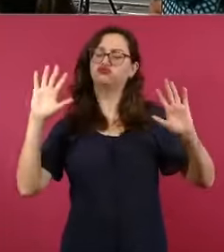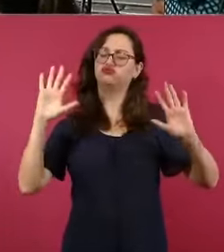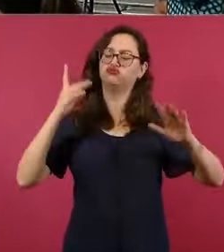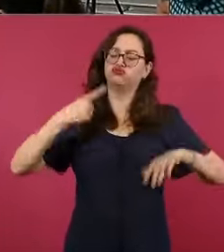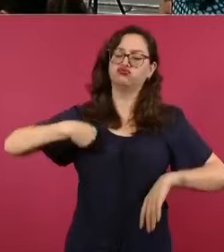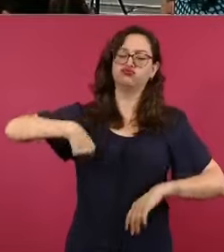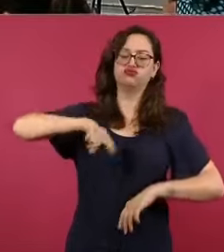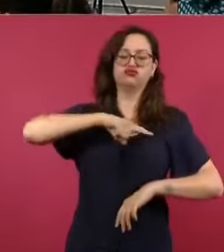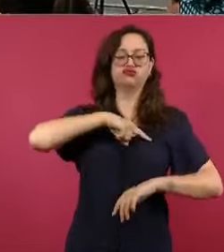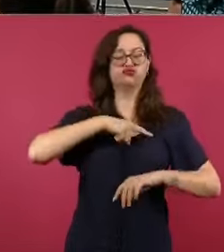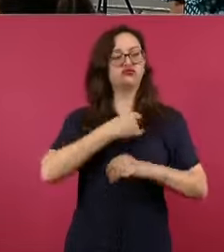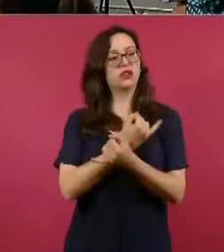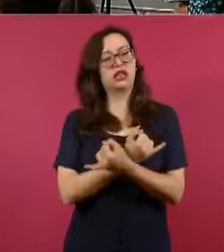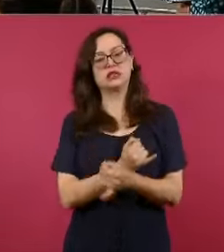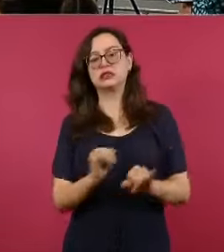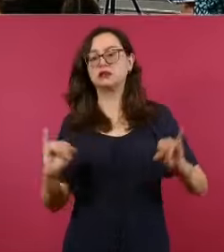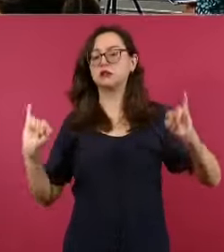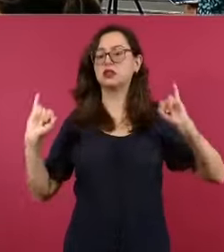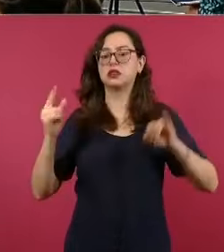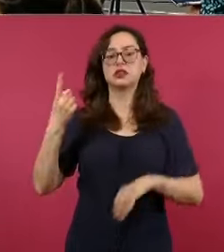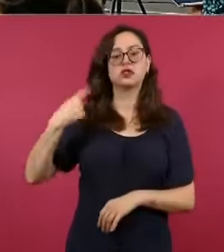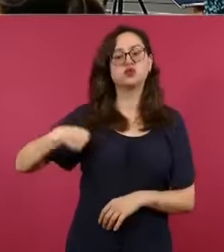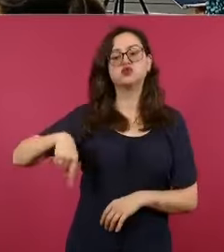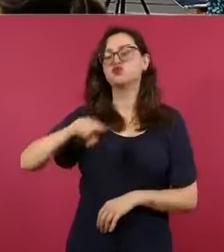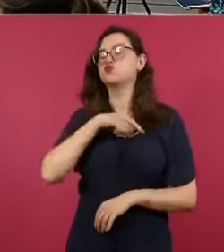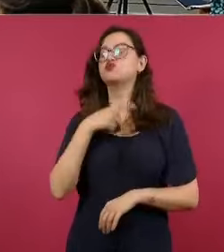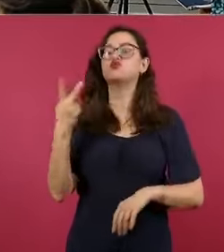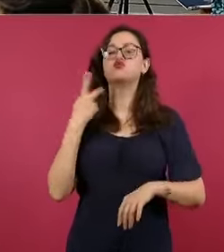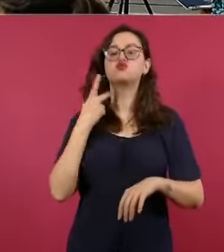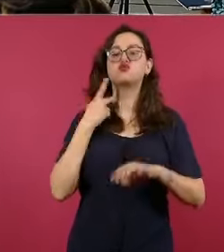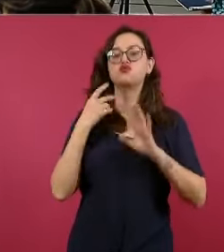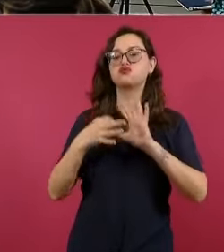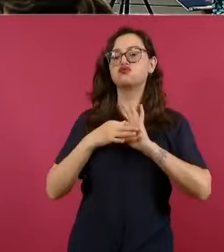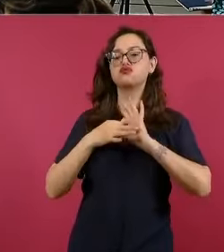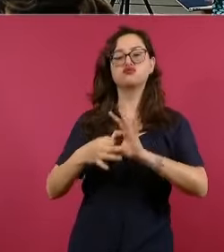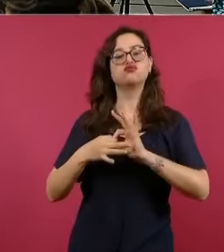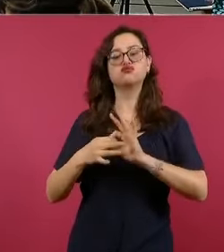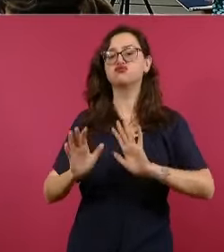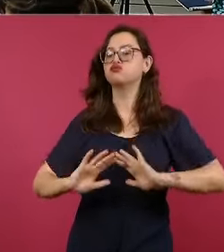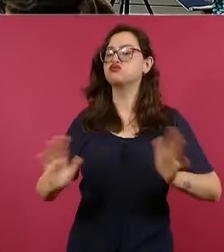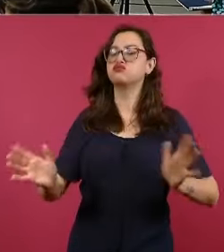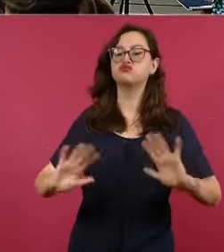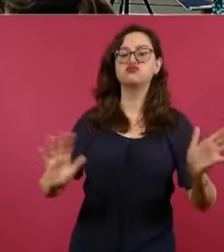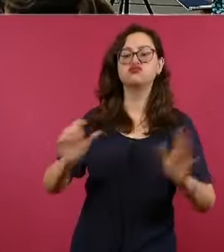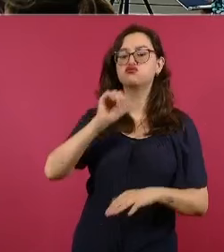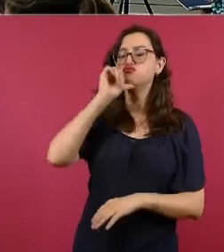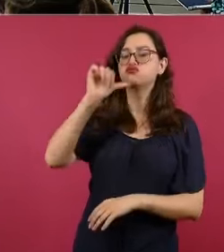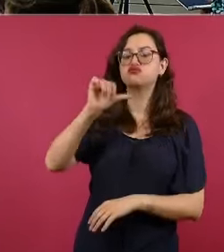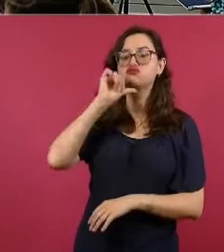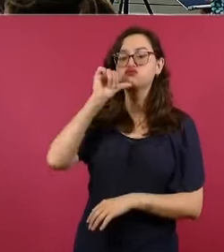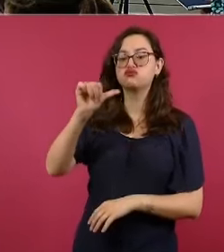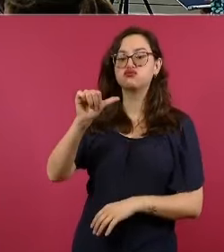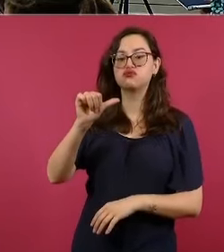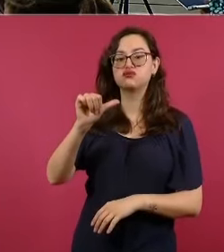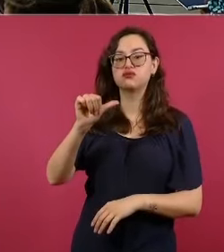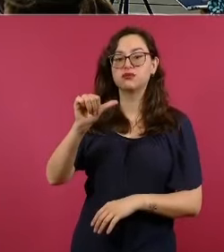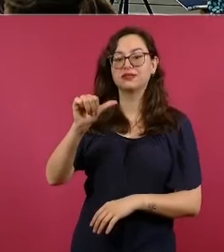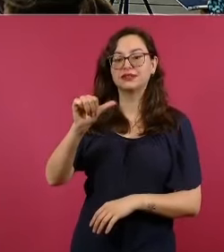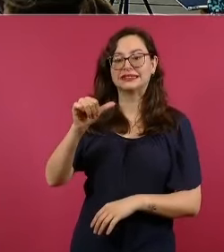y eso retrasa El Avance de una verdadera